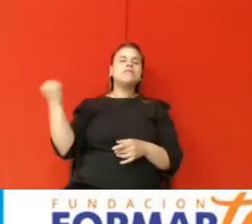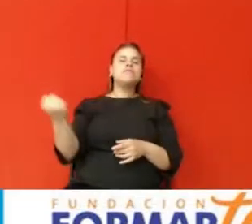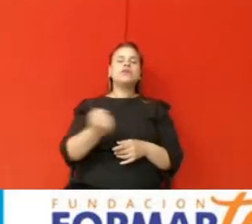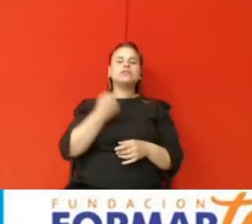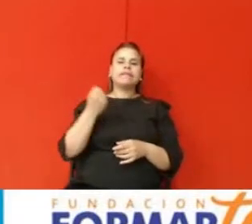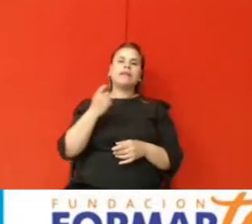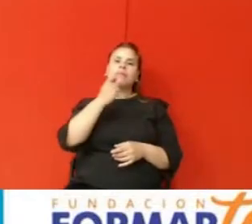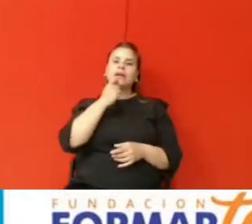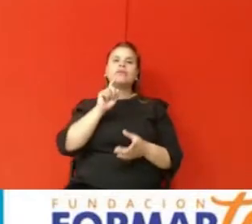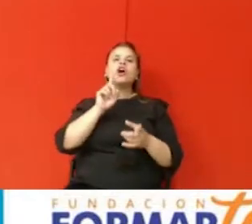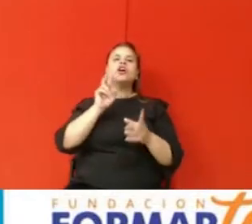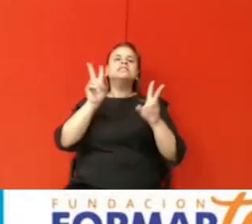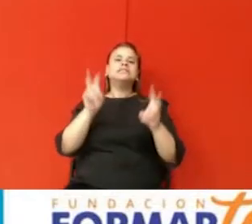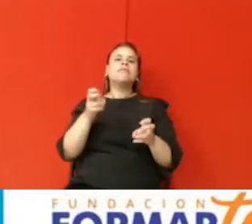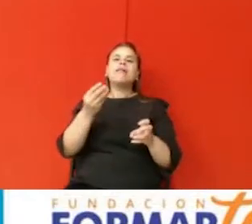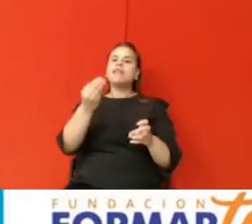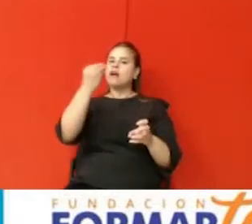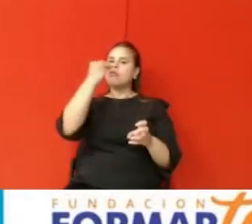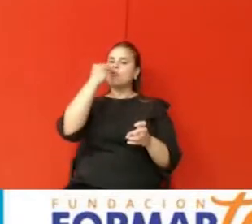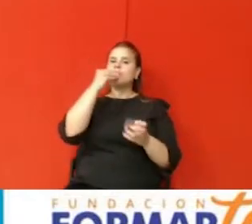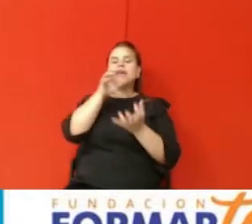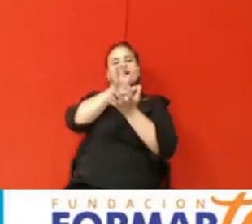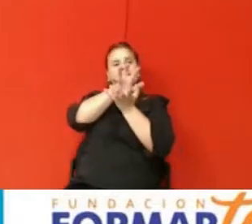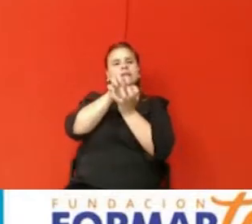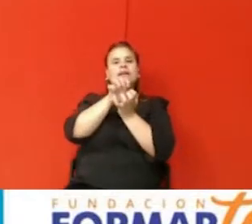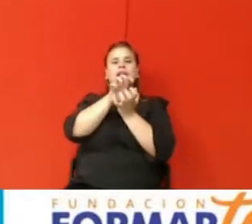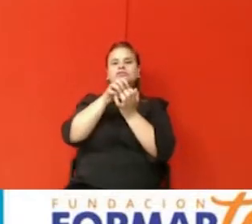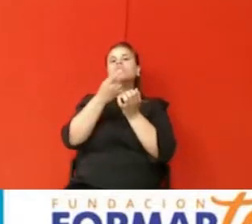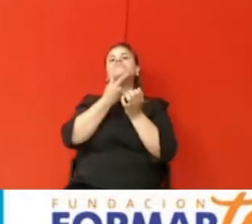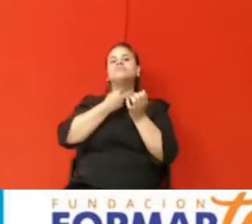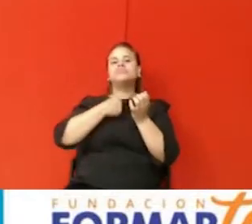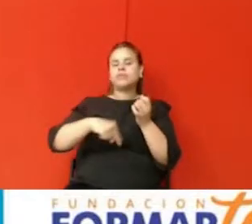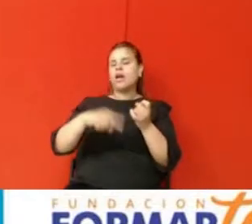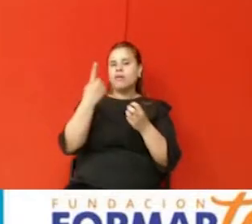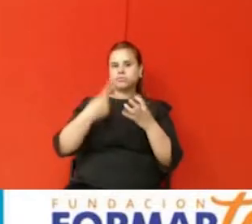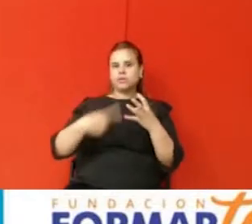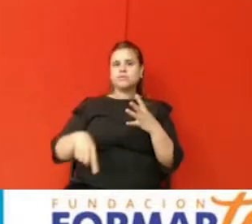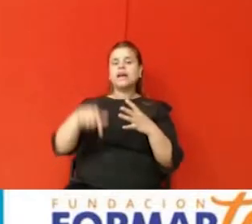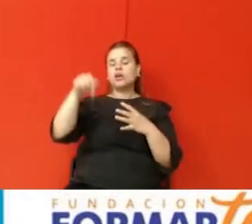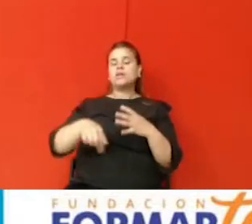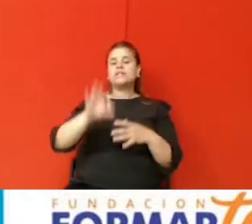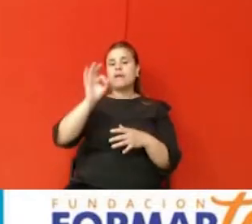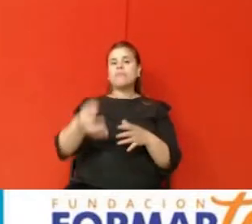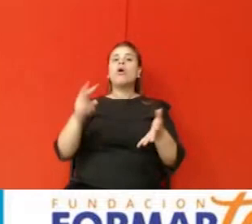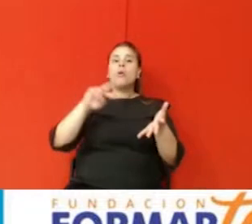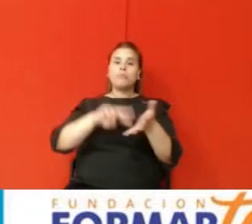de la deglución. Gran tema en el adulto mayor, ¿no es cierto? Y uno de los factores